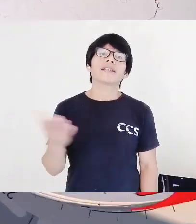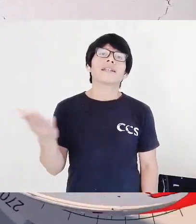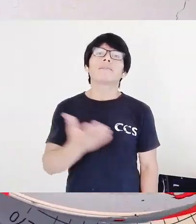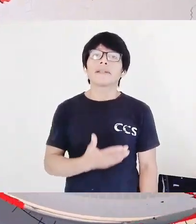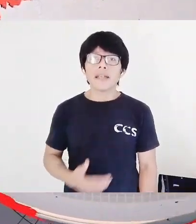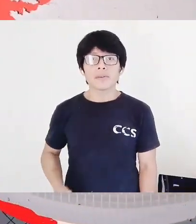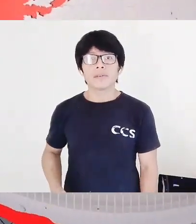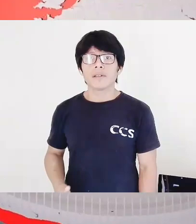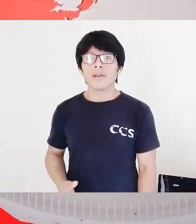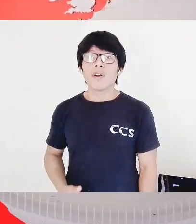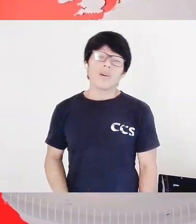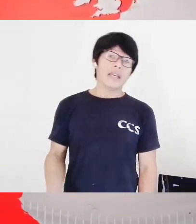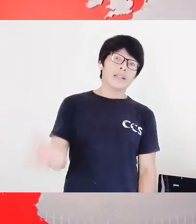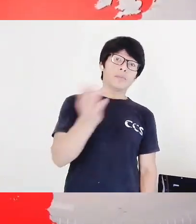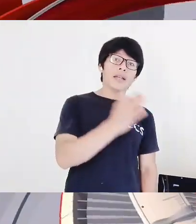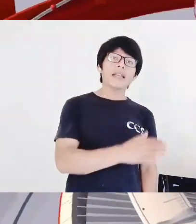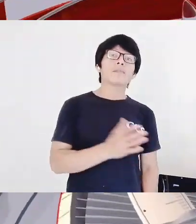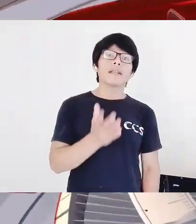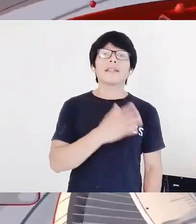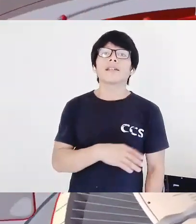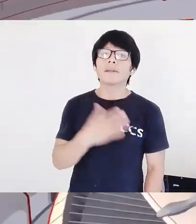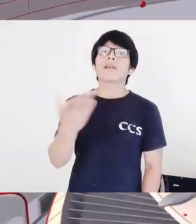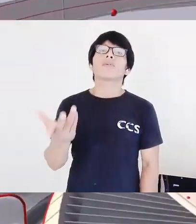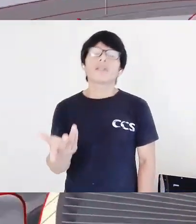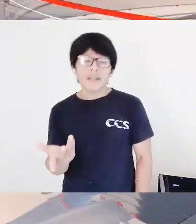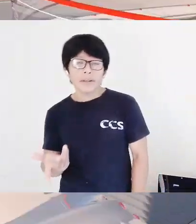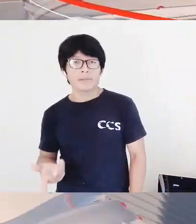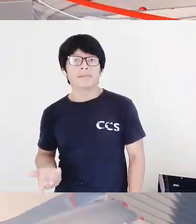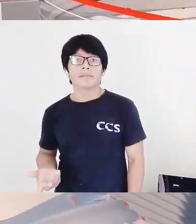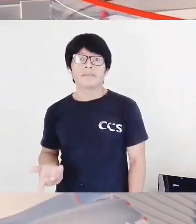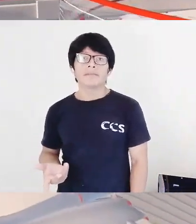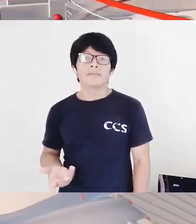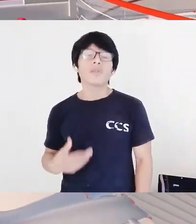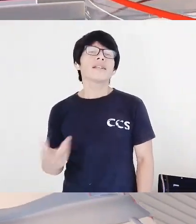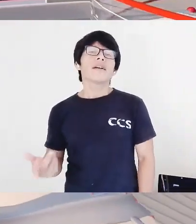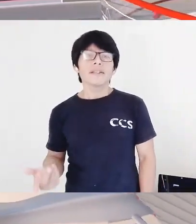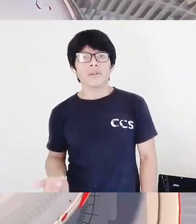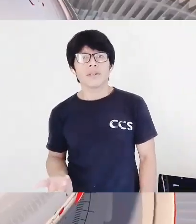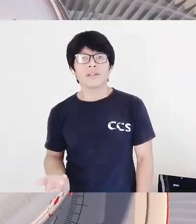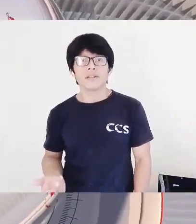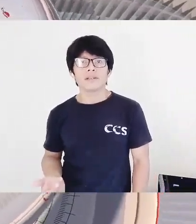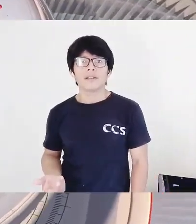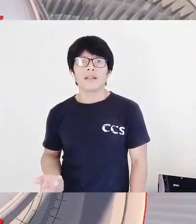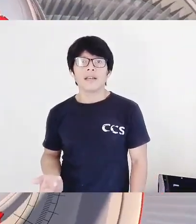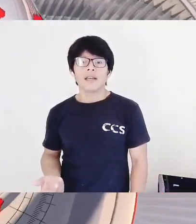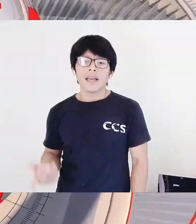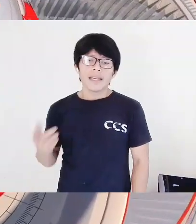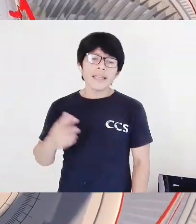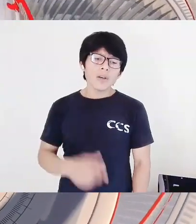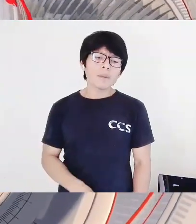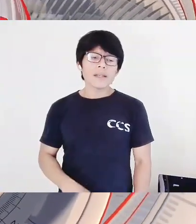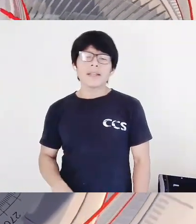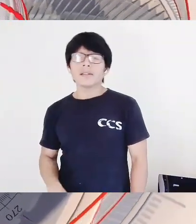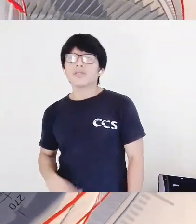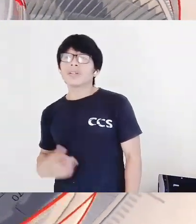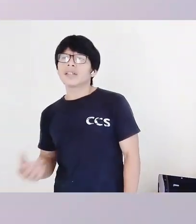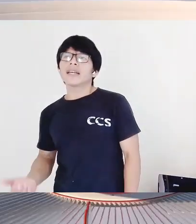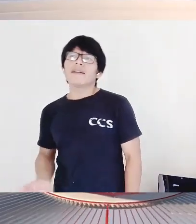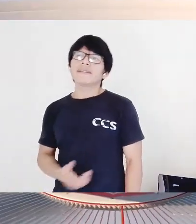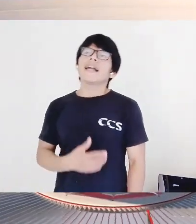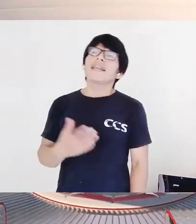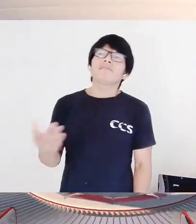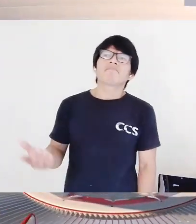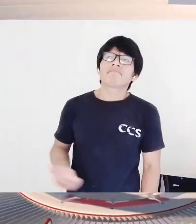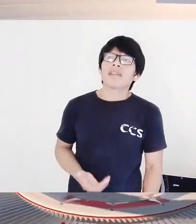estas mujeres en el pasado? Y las mujeres panistas del pasado, ¿dónde estaban? ¿Dónde estaban, señores? Kenia López Rabadán,